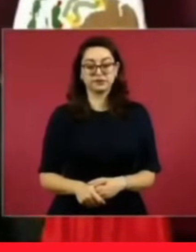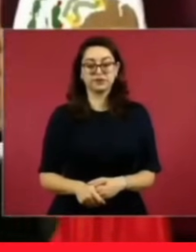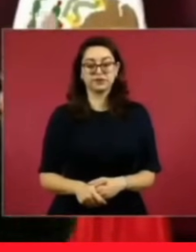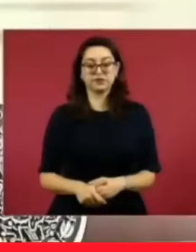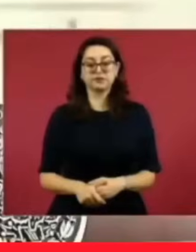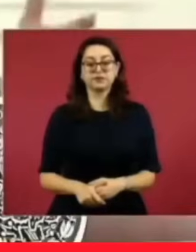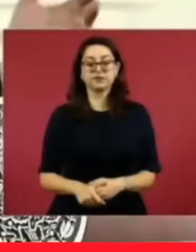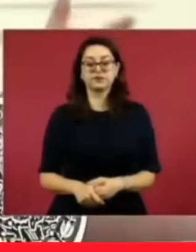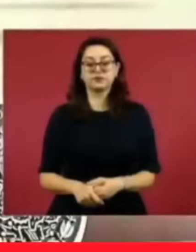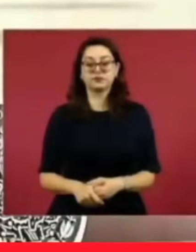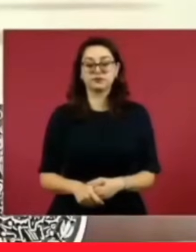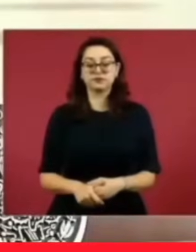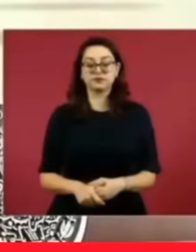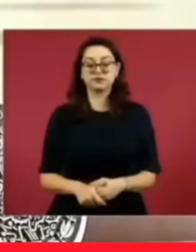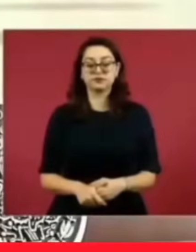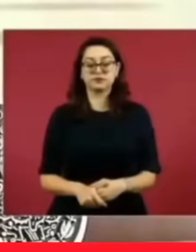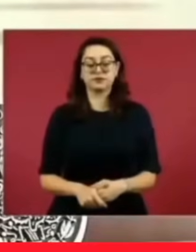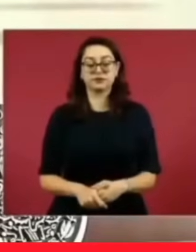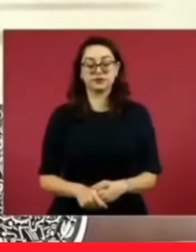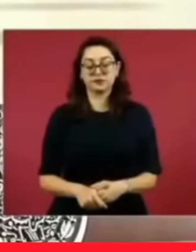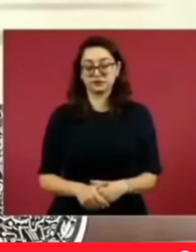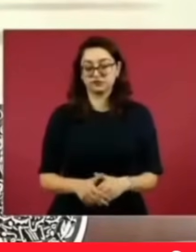se sepa